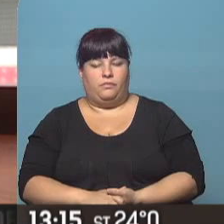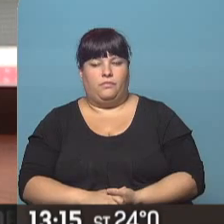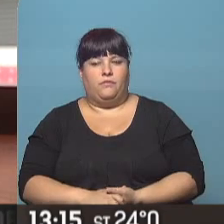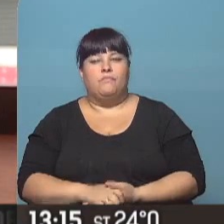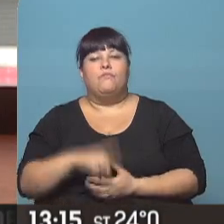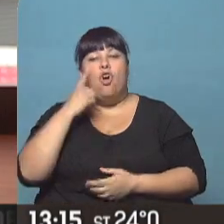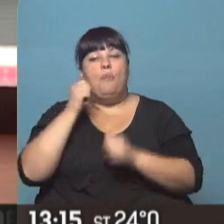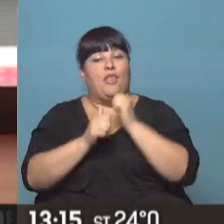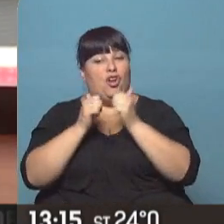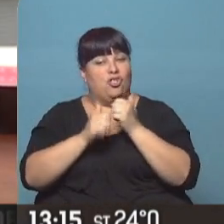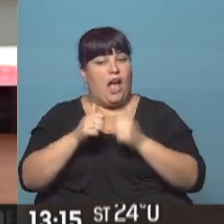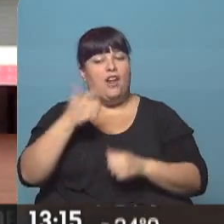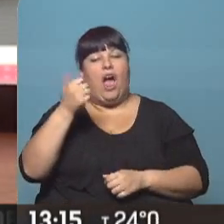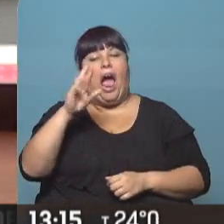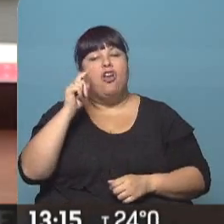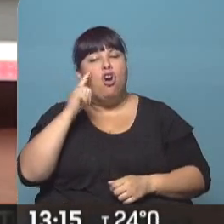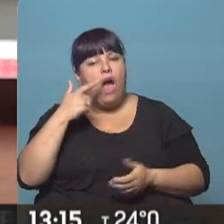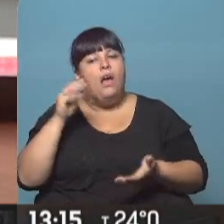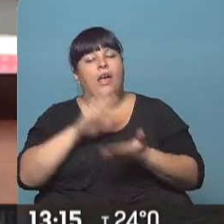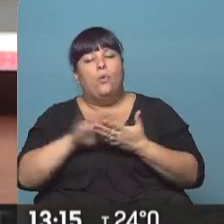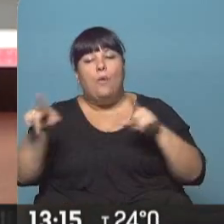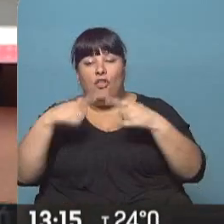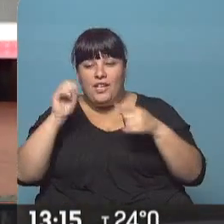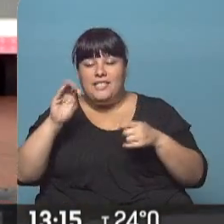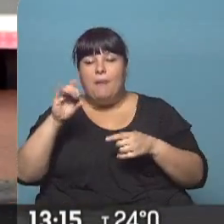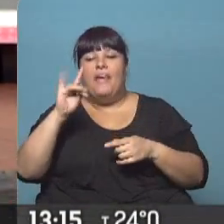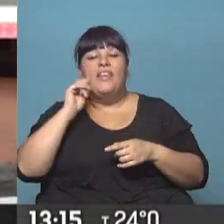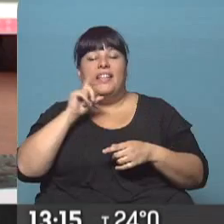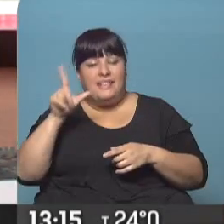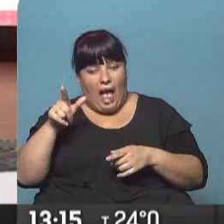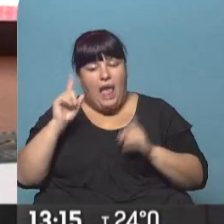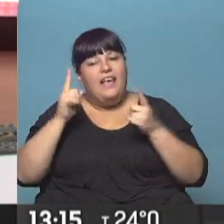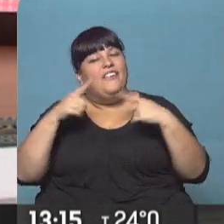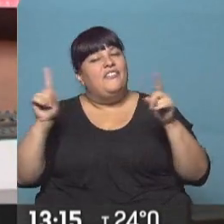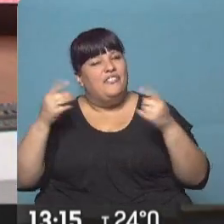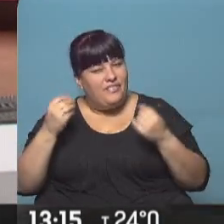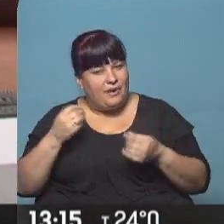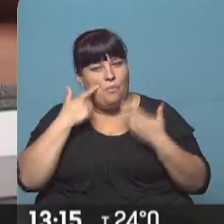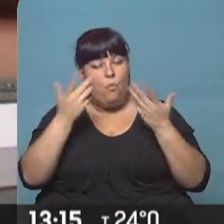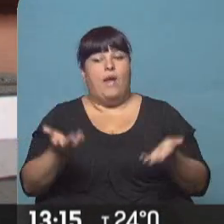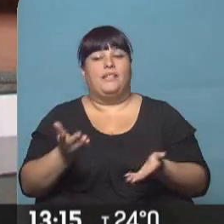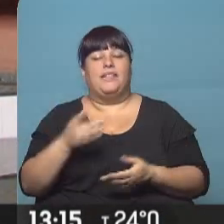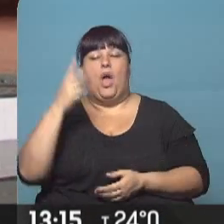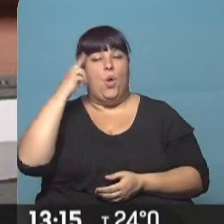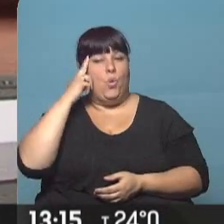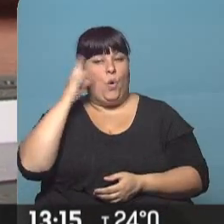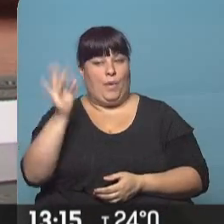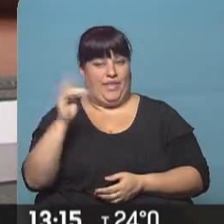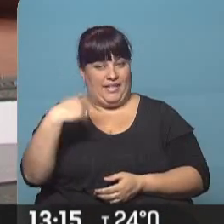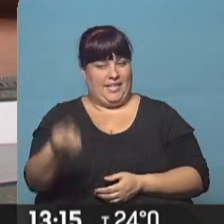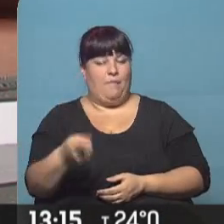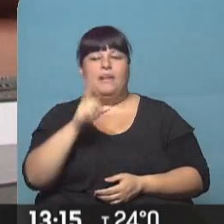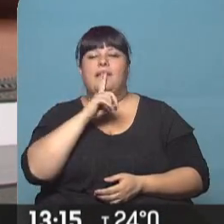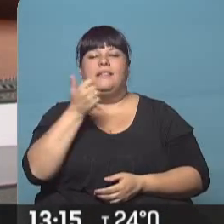El rosarino Gonzalo Aloras tiene nuevo disco, se llama Digital, y tiene una particularidad. Lo va a presentar el 9 de diciembre en